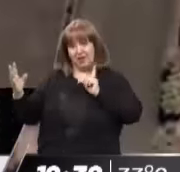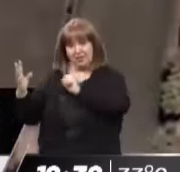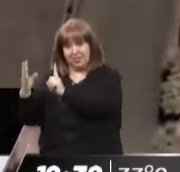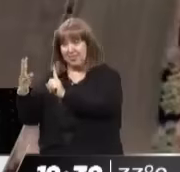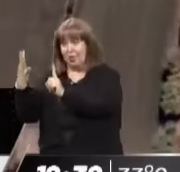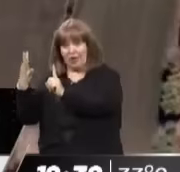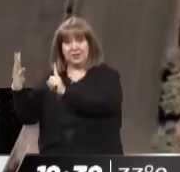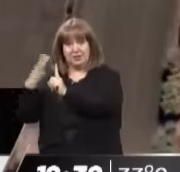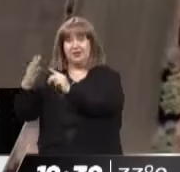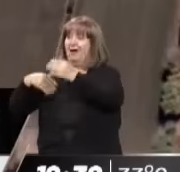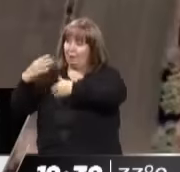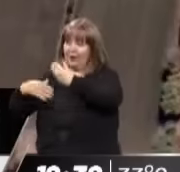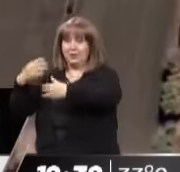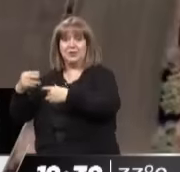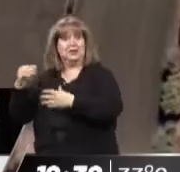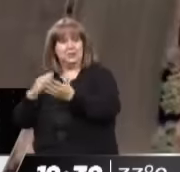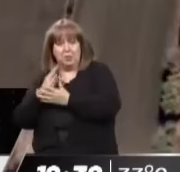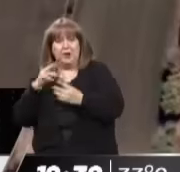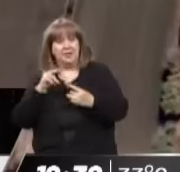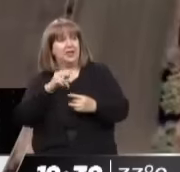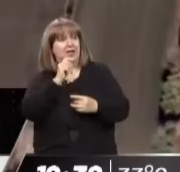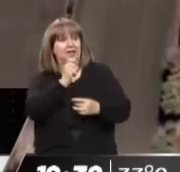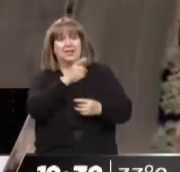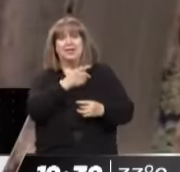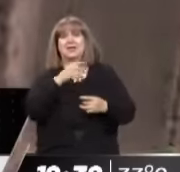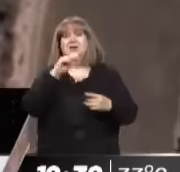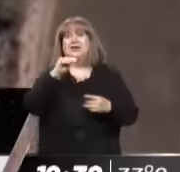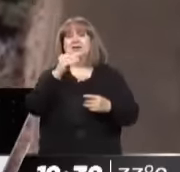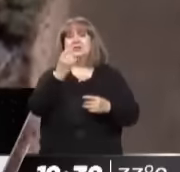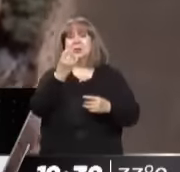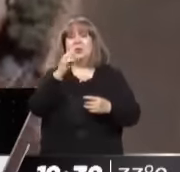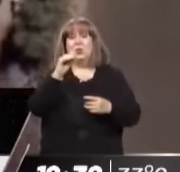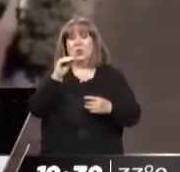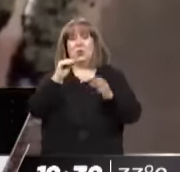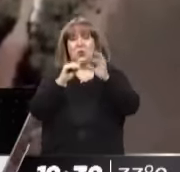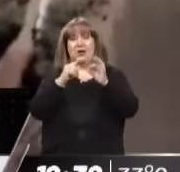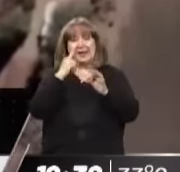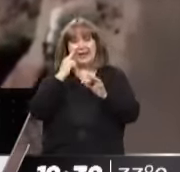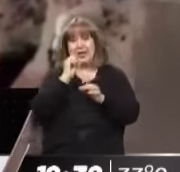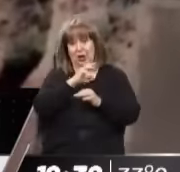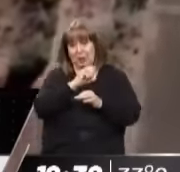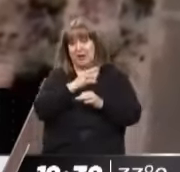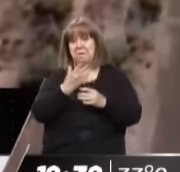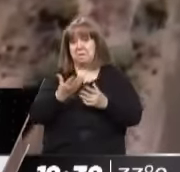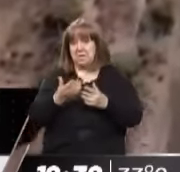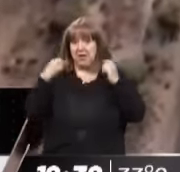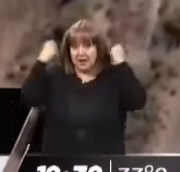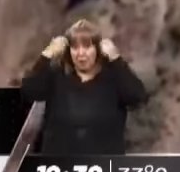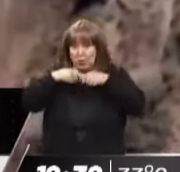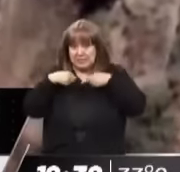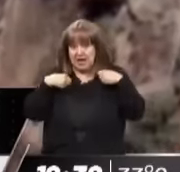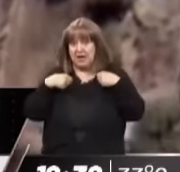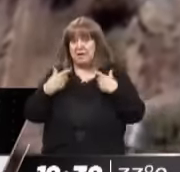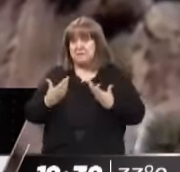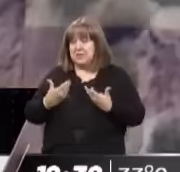los chicos relatan como que lo han visto. Claro. 16 años tienen todos más o menos, digo, no son chicos chiquitos. 14, 15, 16 años.